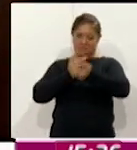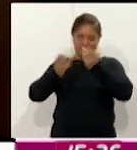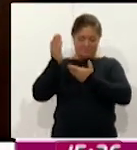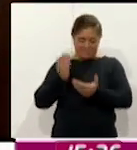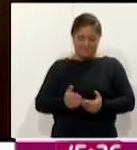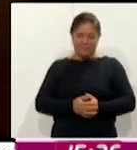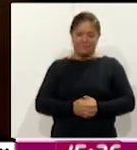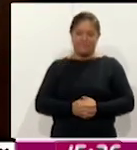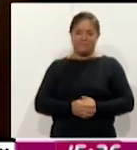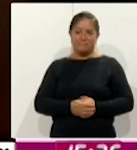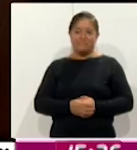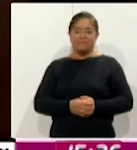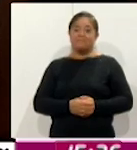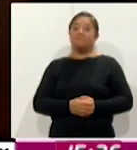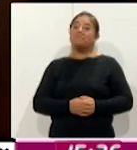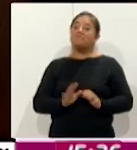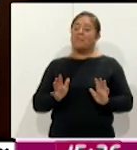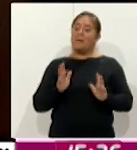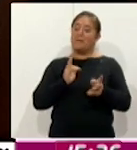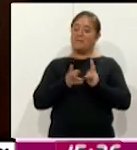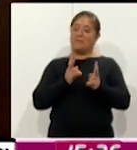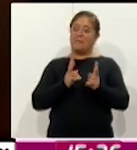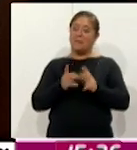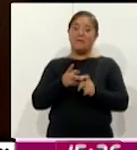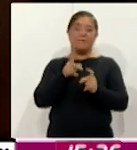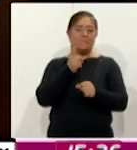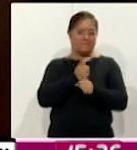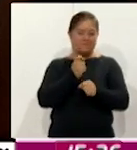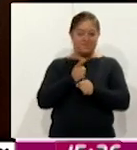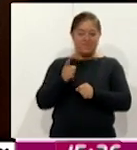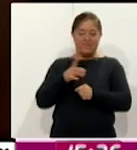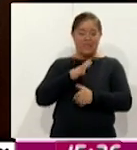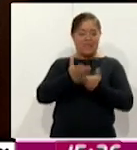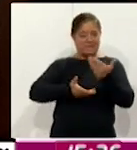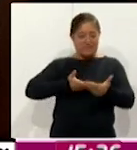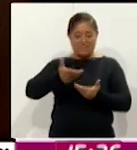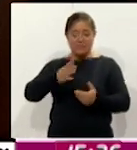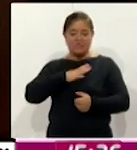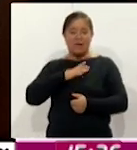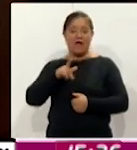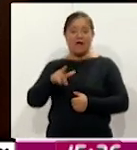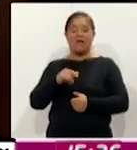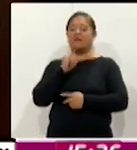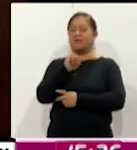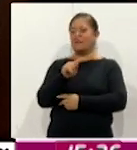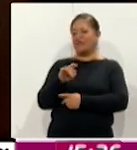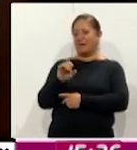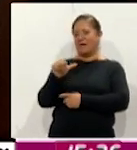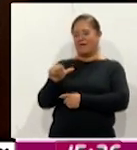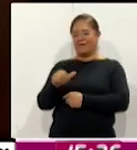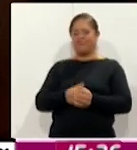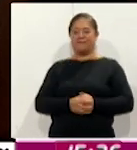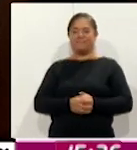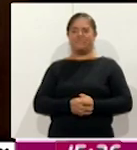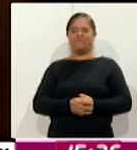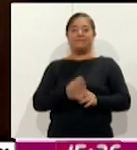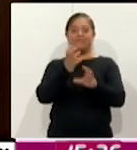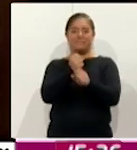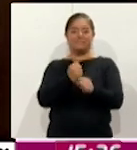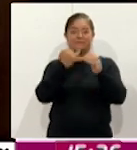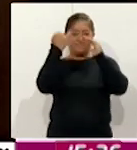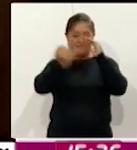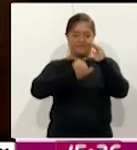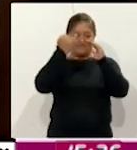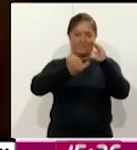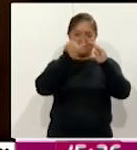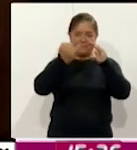gracias. Bien, pues vamos a platicar acerca, primero que nada, de los servicios que ofrece el Instituto Tlaxcalteca de Educación para los Adultos. El